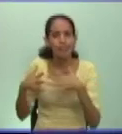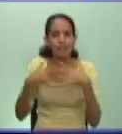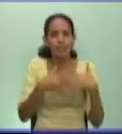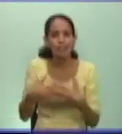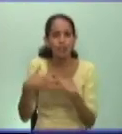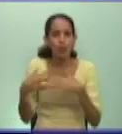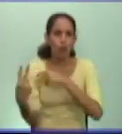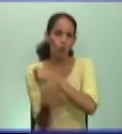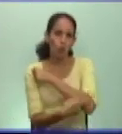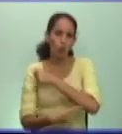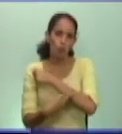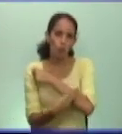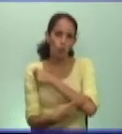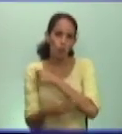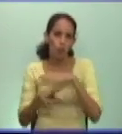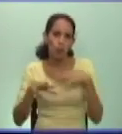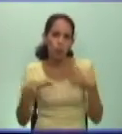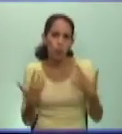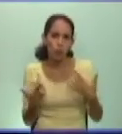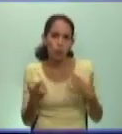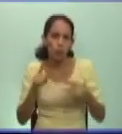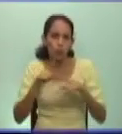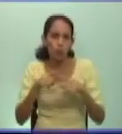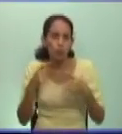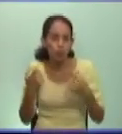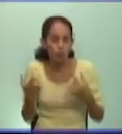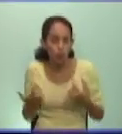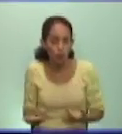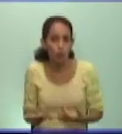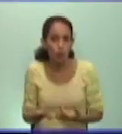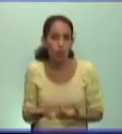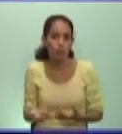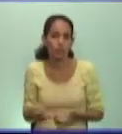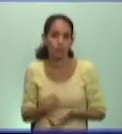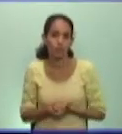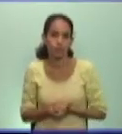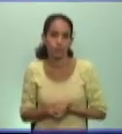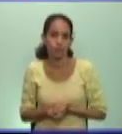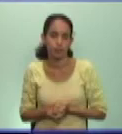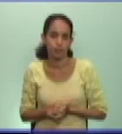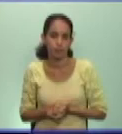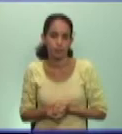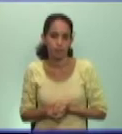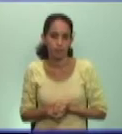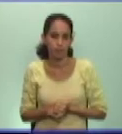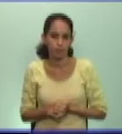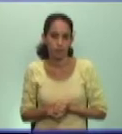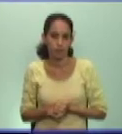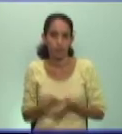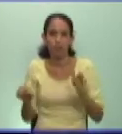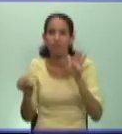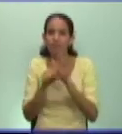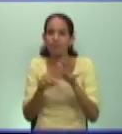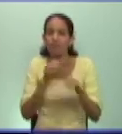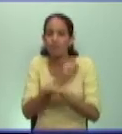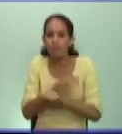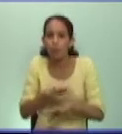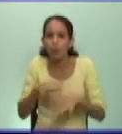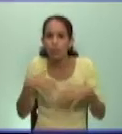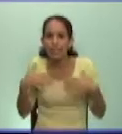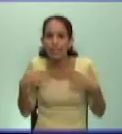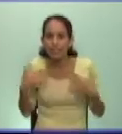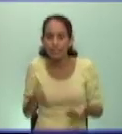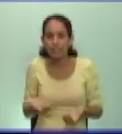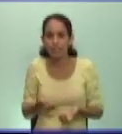se establece como país capitalista, cómo se consolida el imperialismo y después cómo se consolida como gendarme mundial. Y ustedes tienen todos